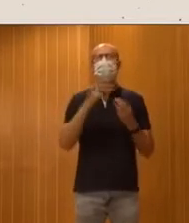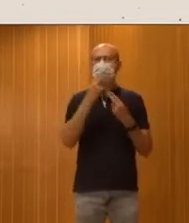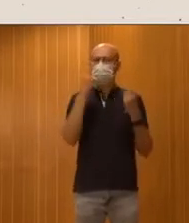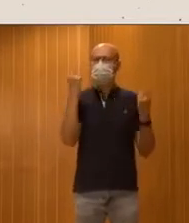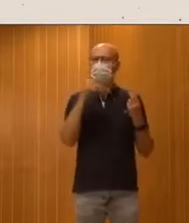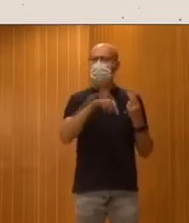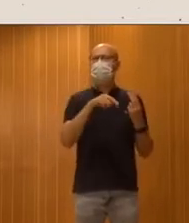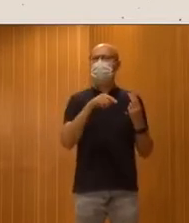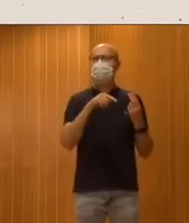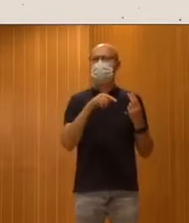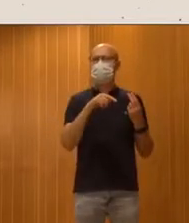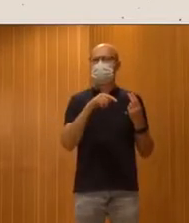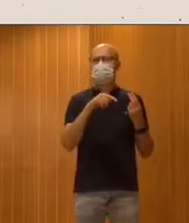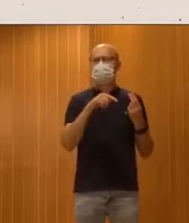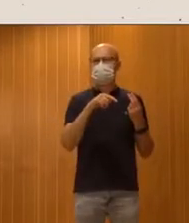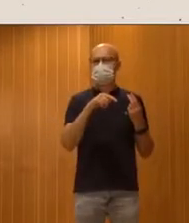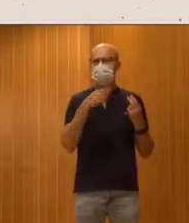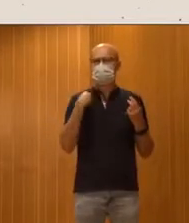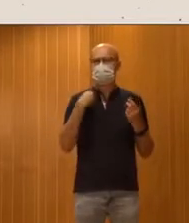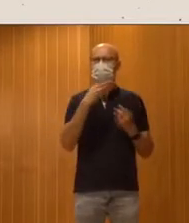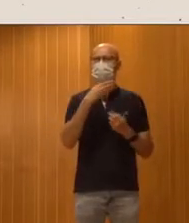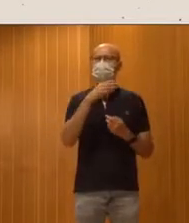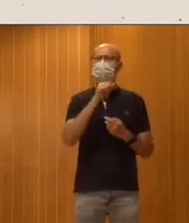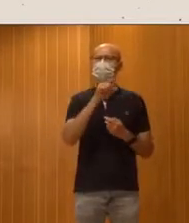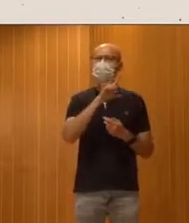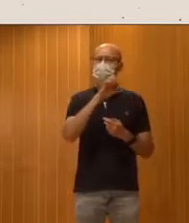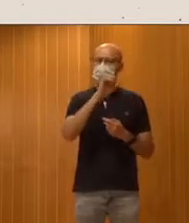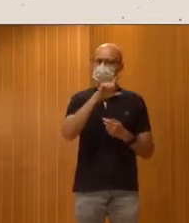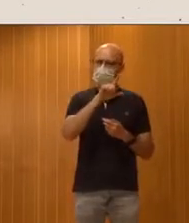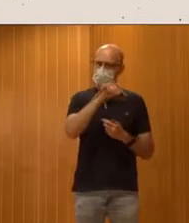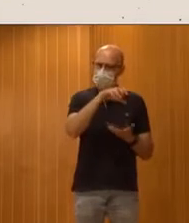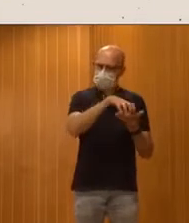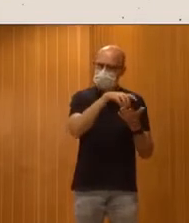publicó en Vallesol